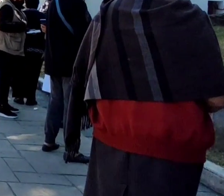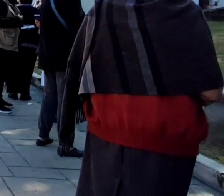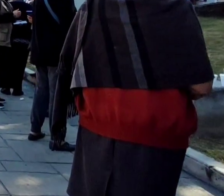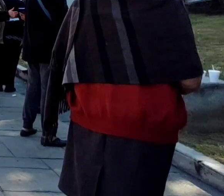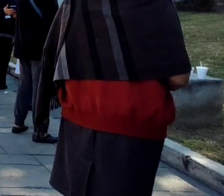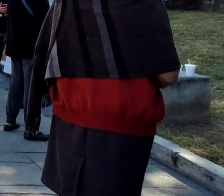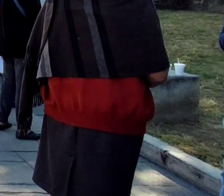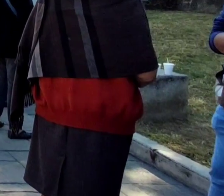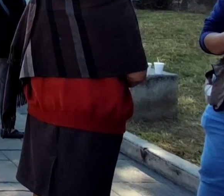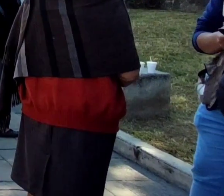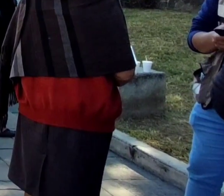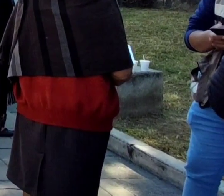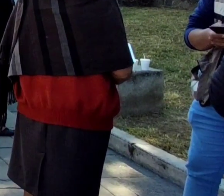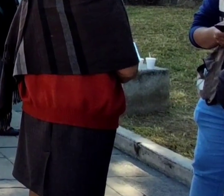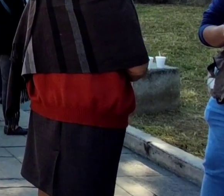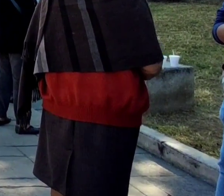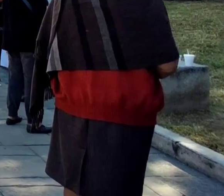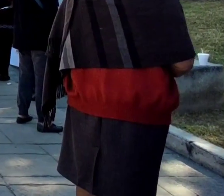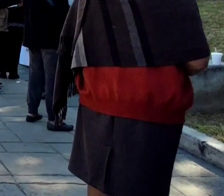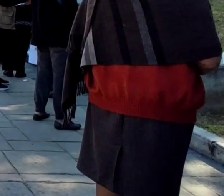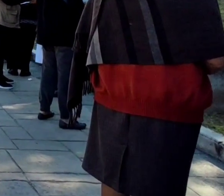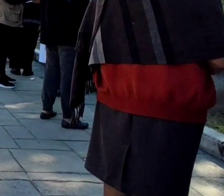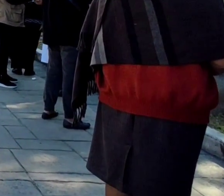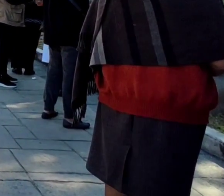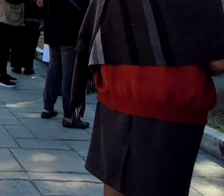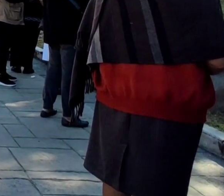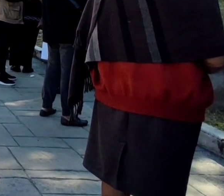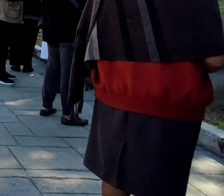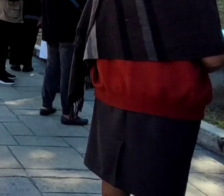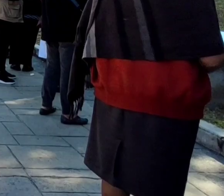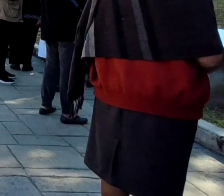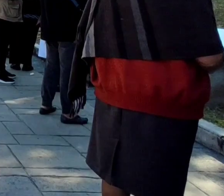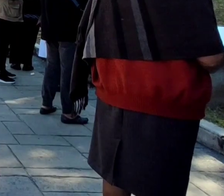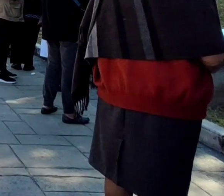viene la fecha exacta, el calendario exacto para ver